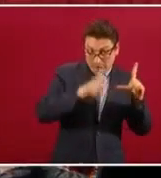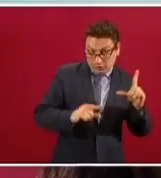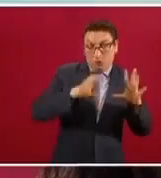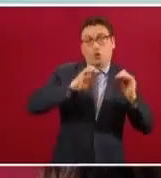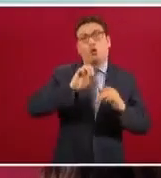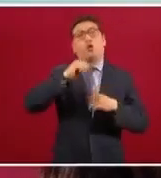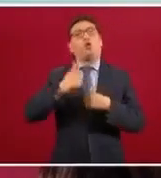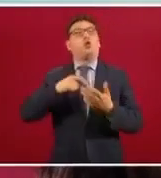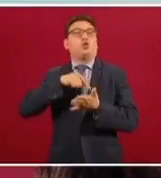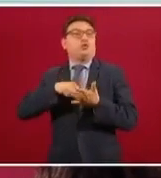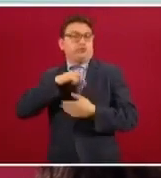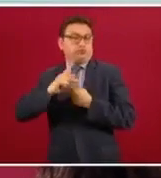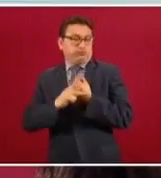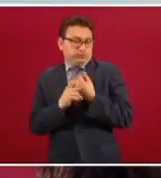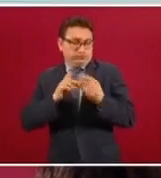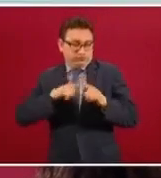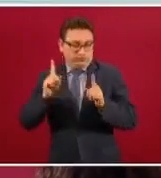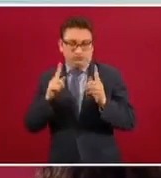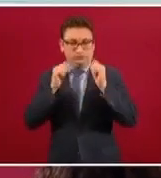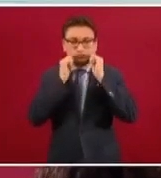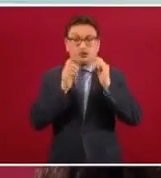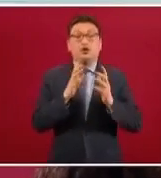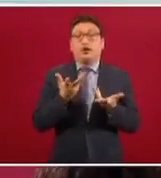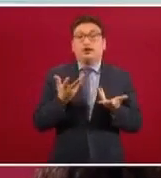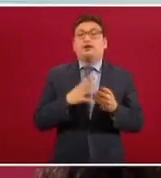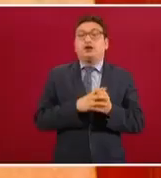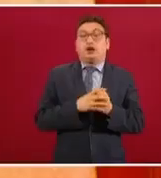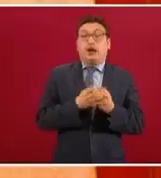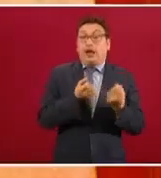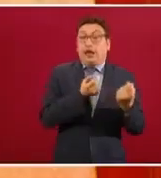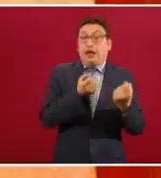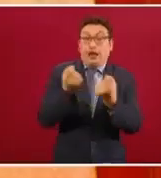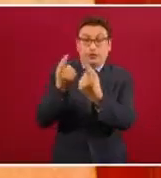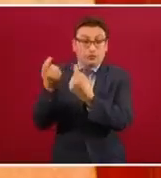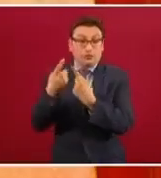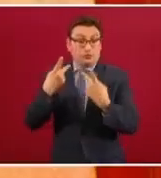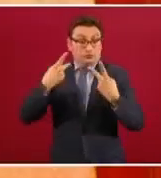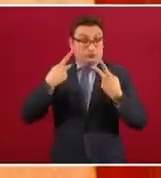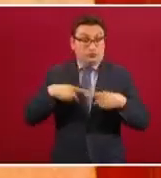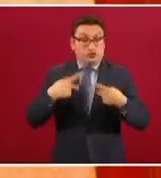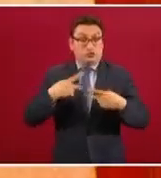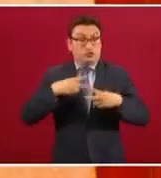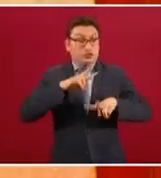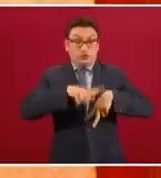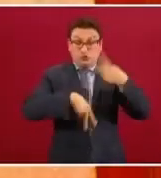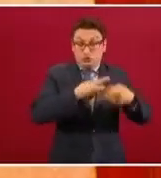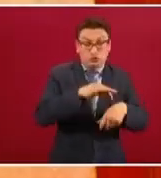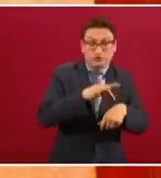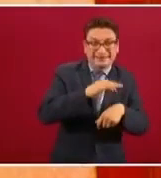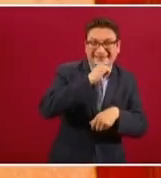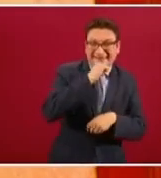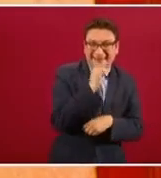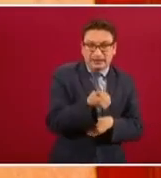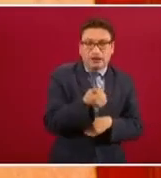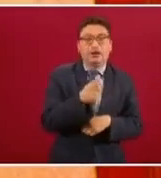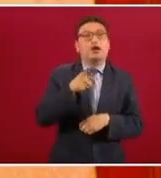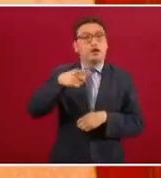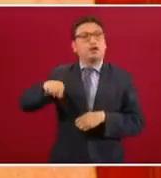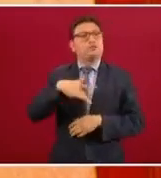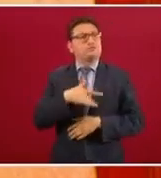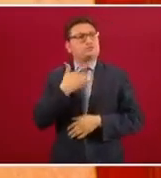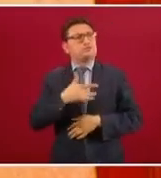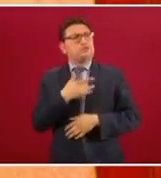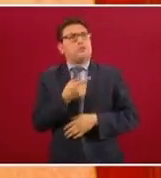mundo, que puede haber otras personas que no acudieron a consulta, tuvieron